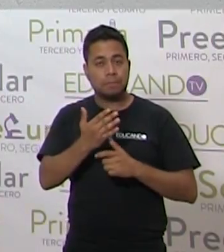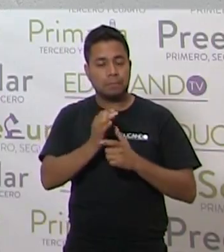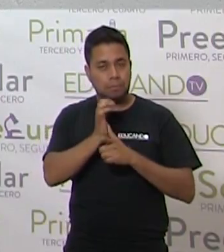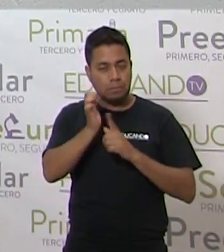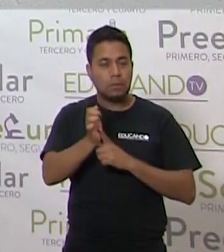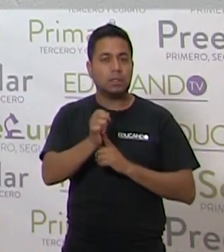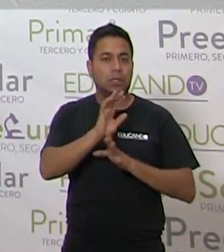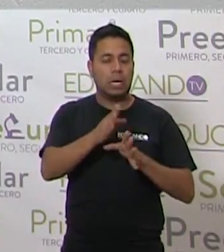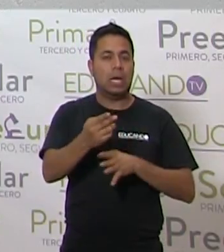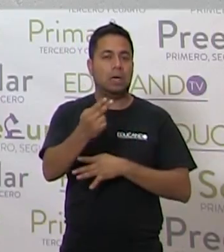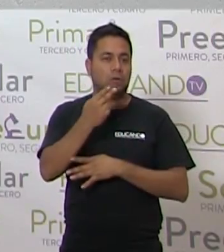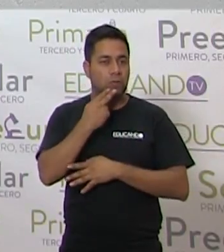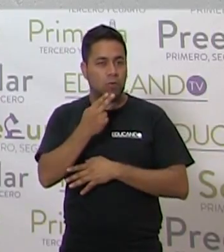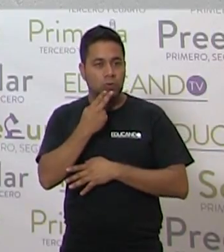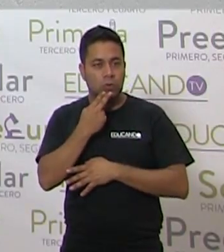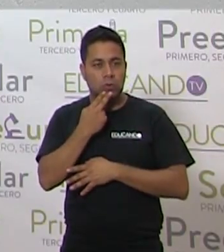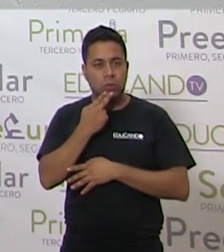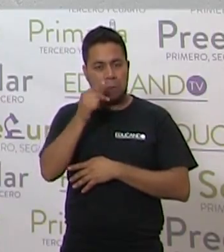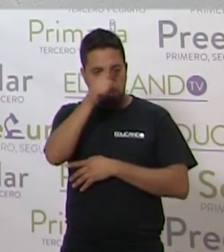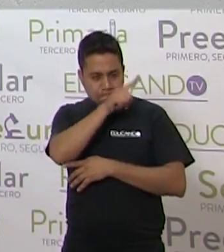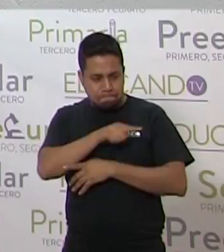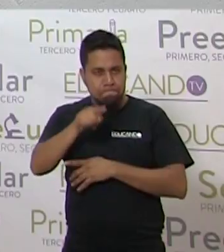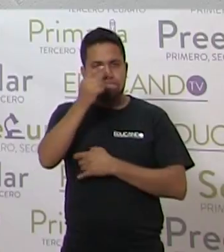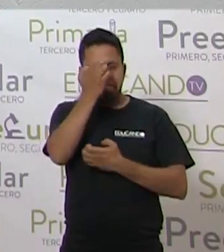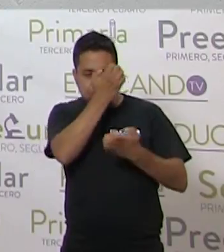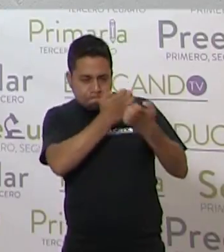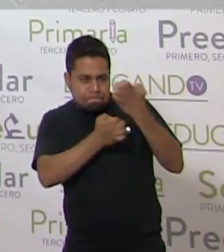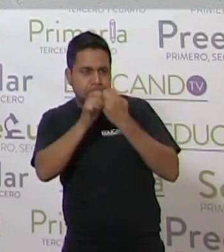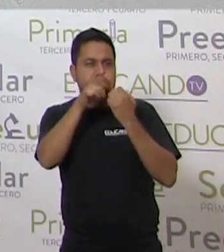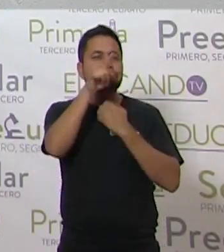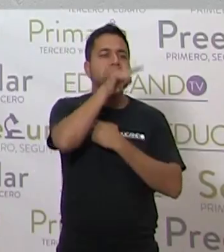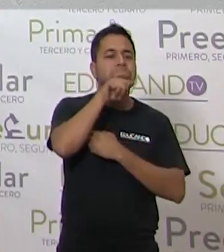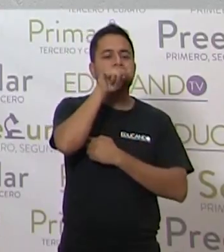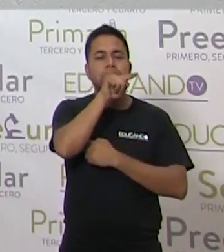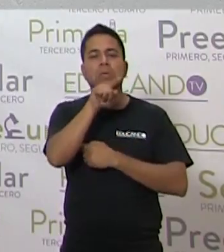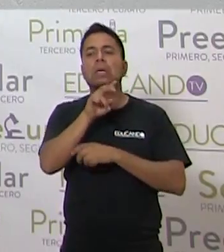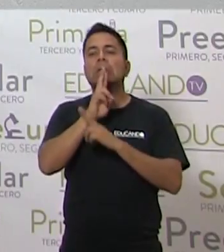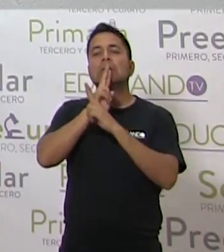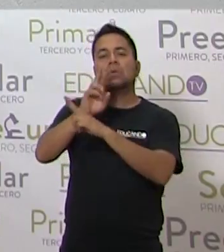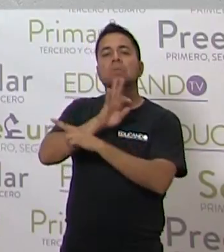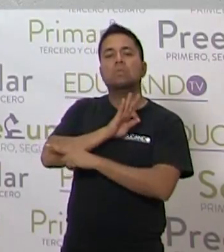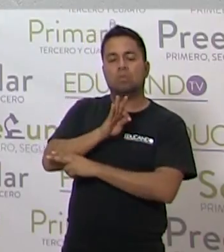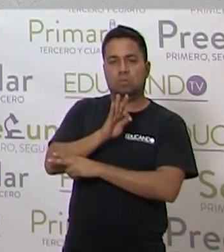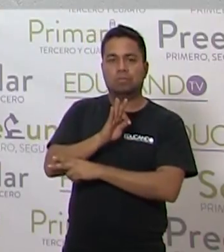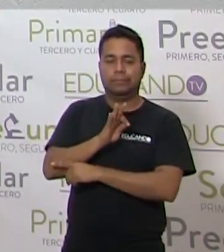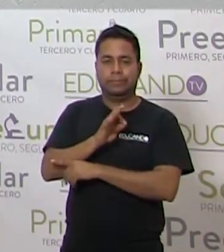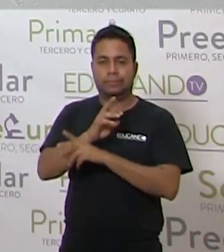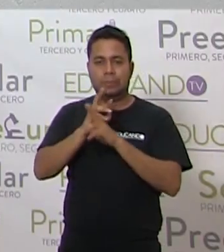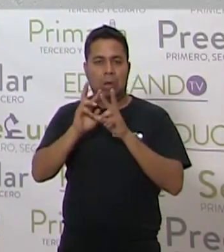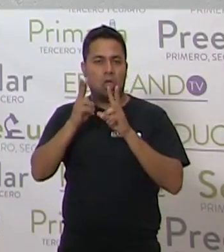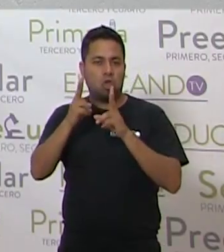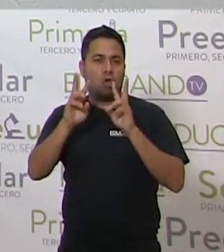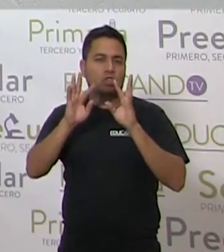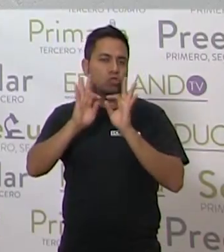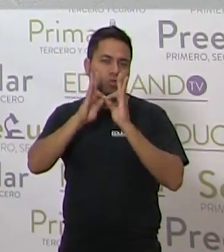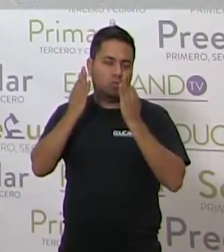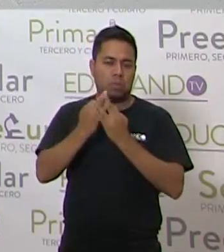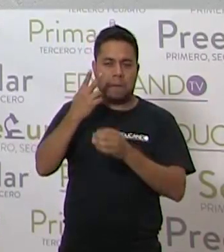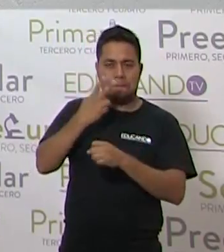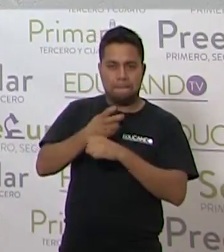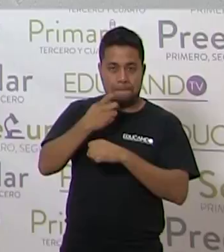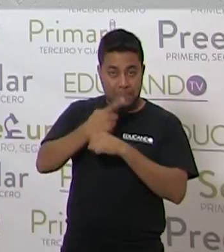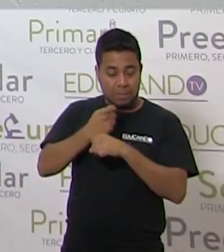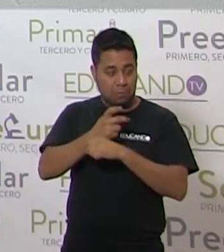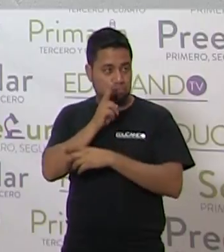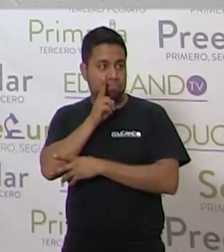utilizando ya analizando la Gráfica podemos este con la pregunta de dos maneras Primero este por observación